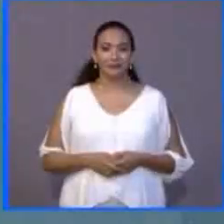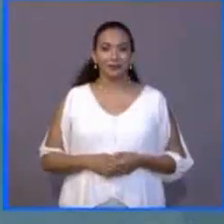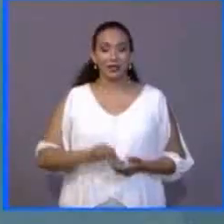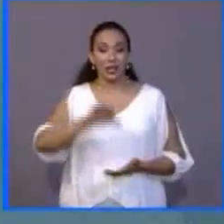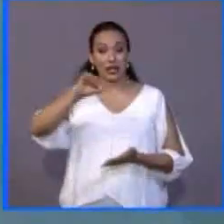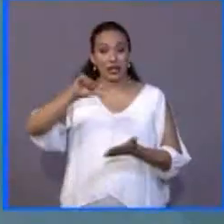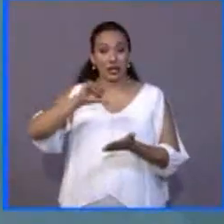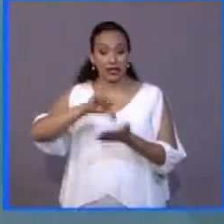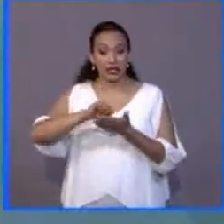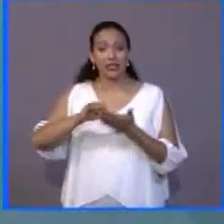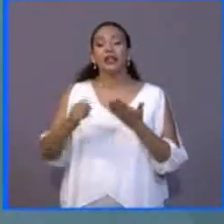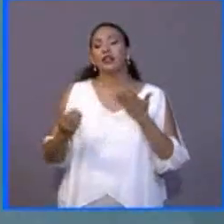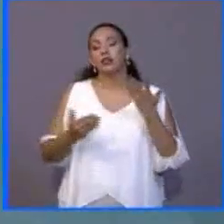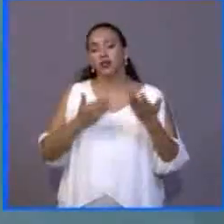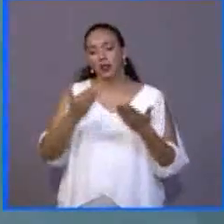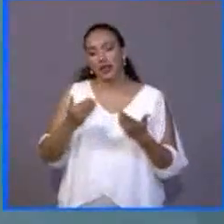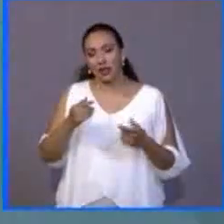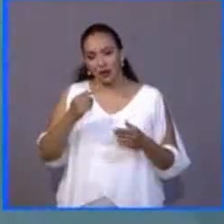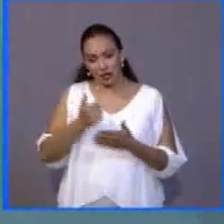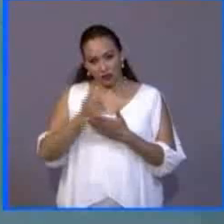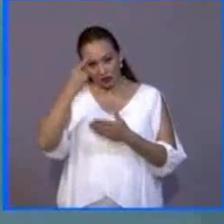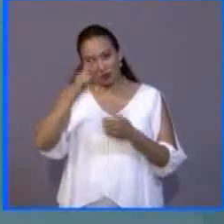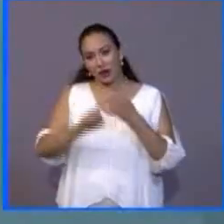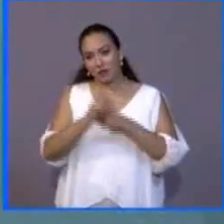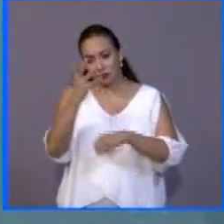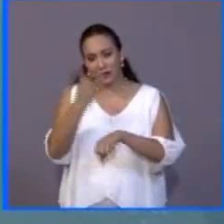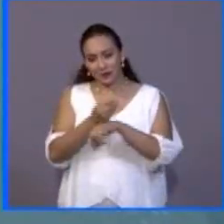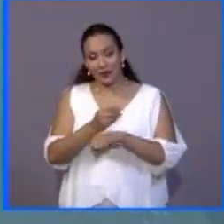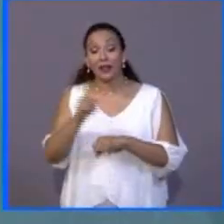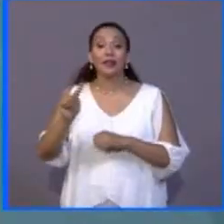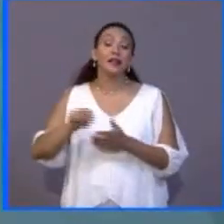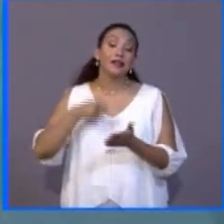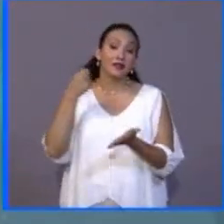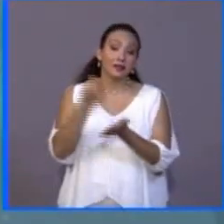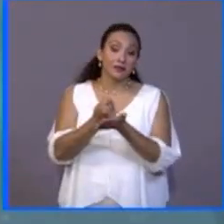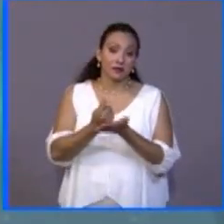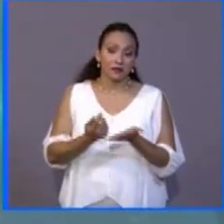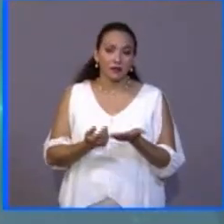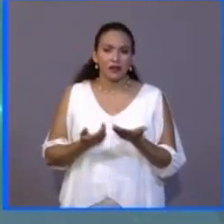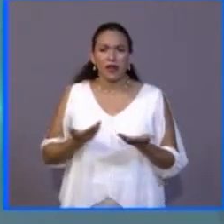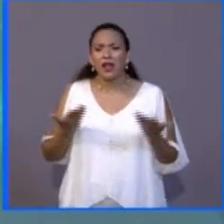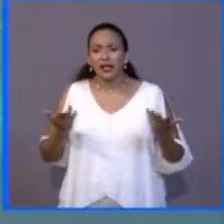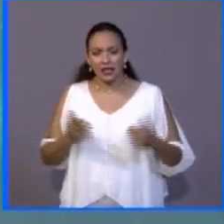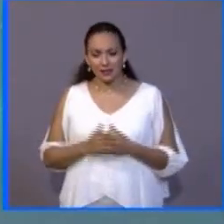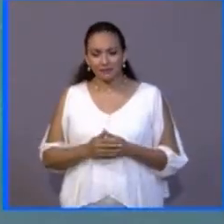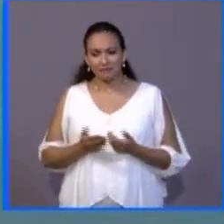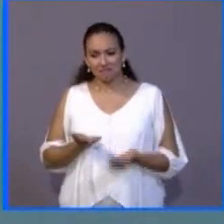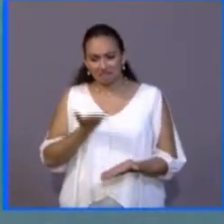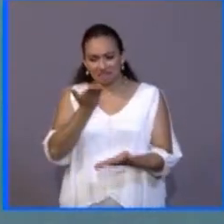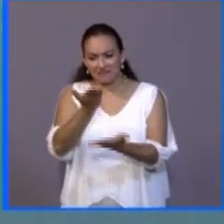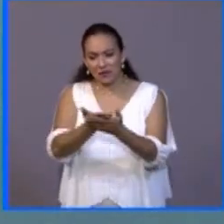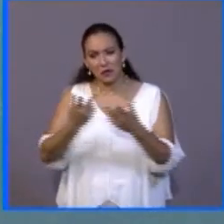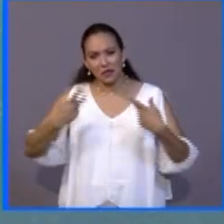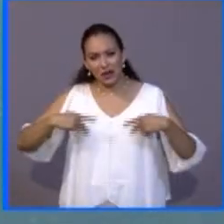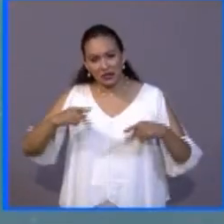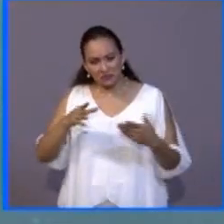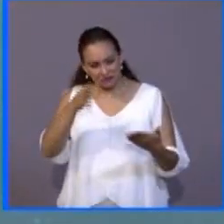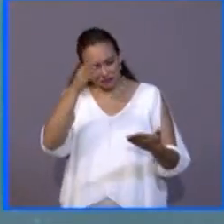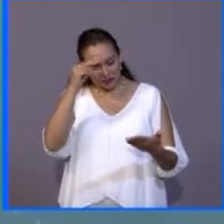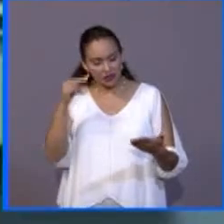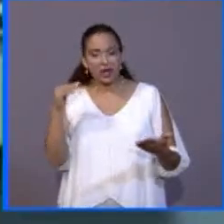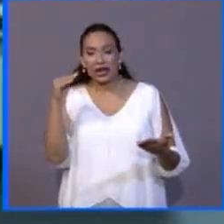El Centro de Mecanismos Alternativos de Solución de Conflictos de Tamaulipas ofrece a la ciudadanía una opción ágil, gratuita